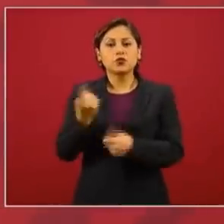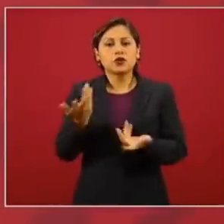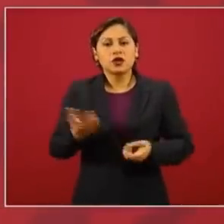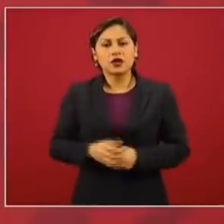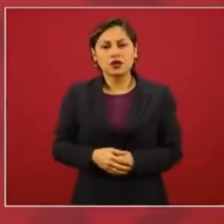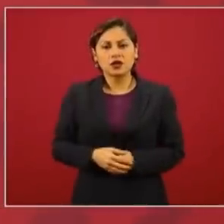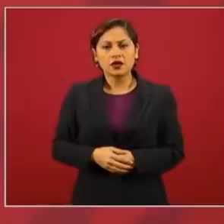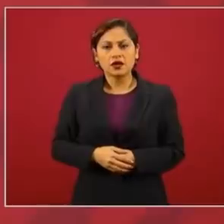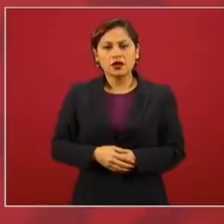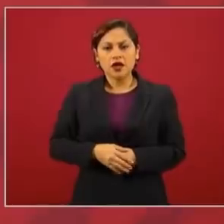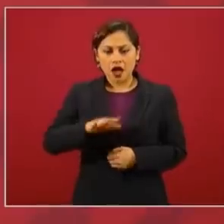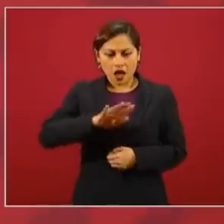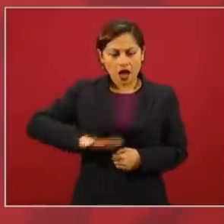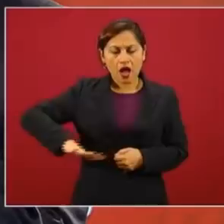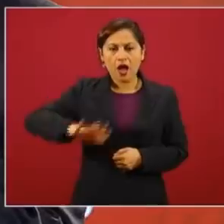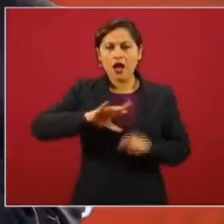simulada.